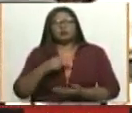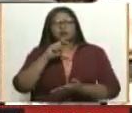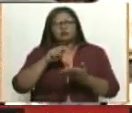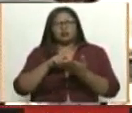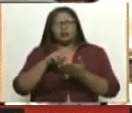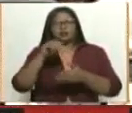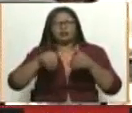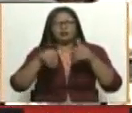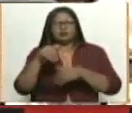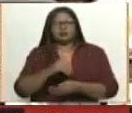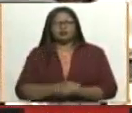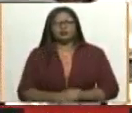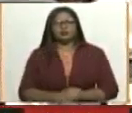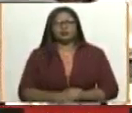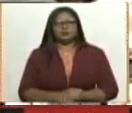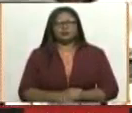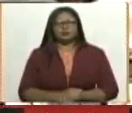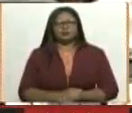Electoral.